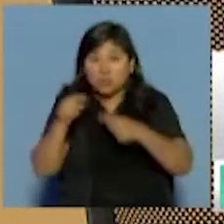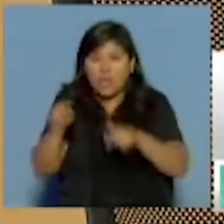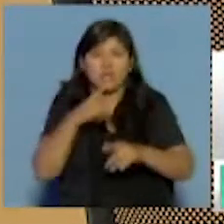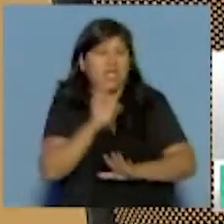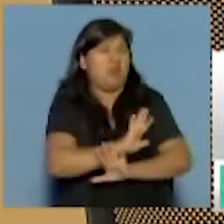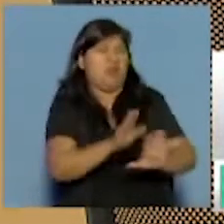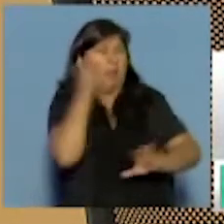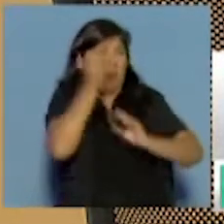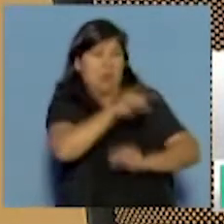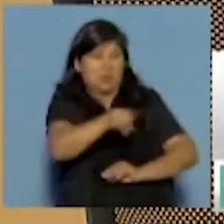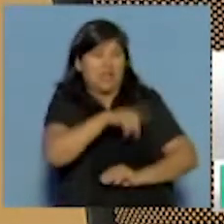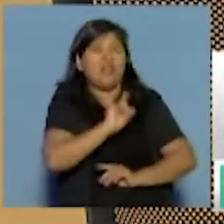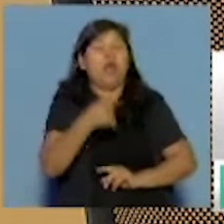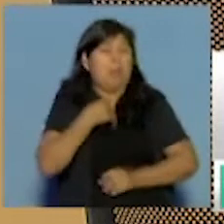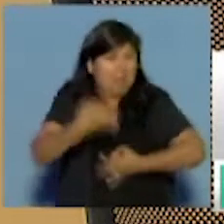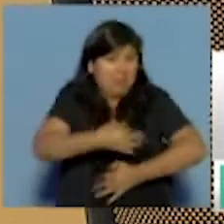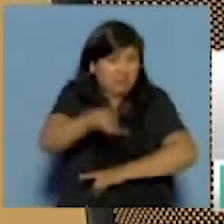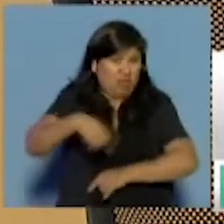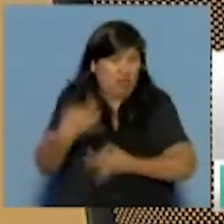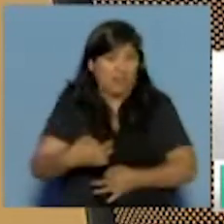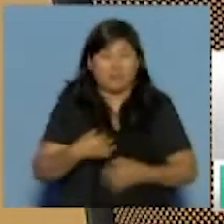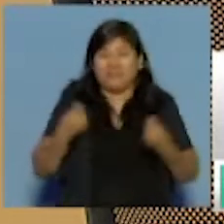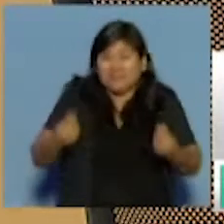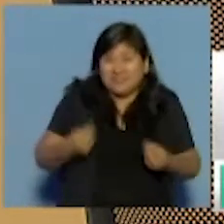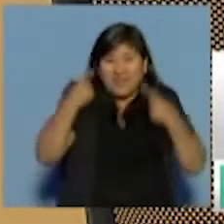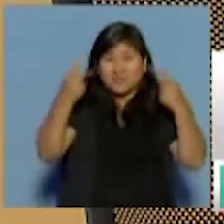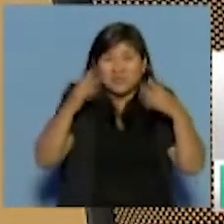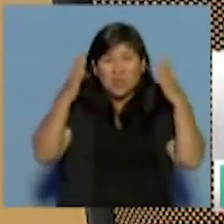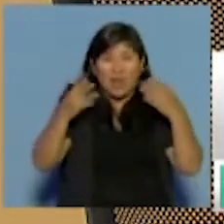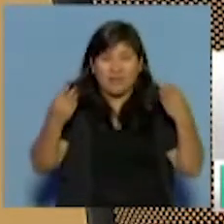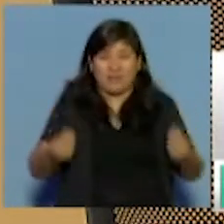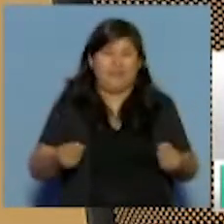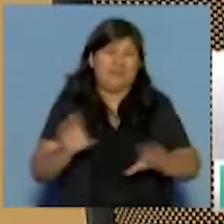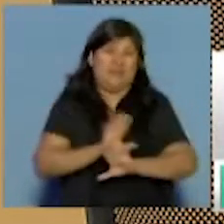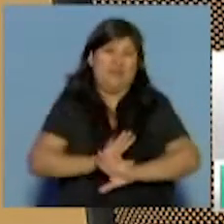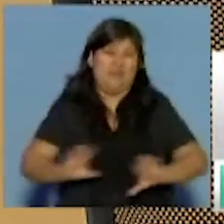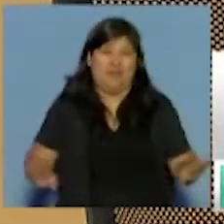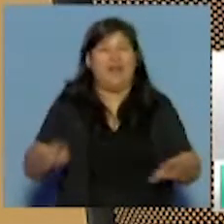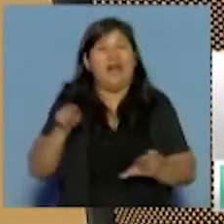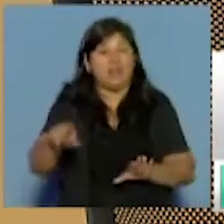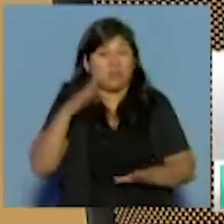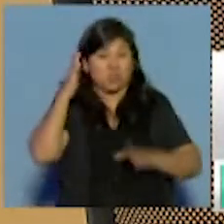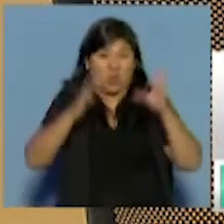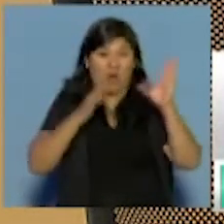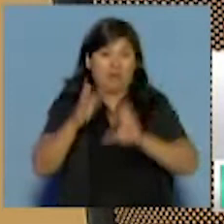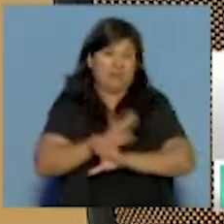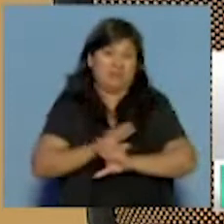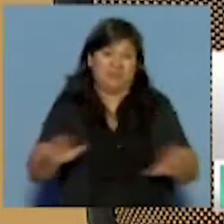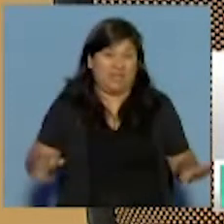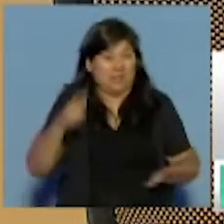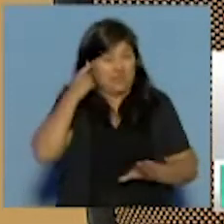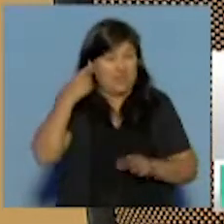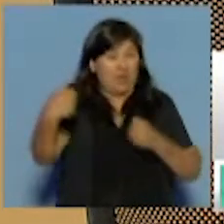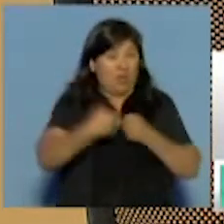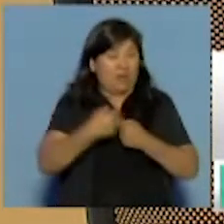es un sueño es una persona que tenga un ideal un sueño muy utópico y creo que ese sueño se tiene que deshacer porque bueno va a venir un